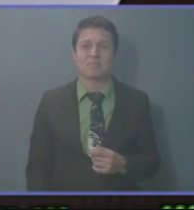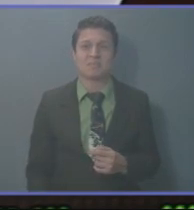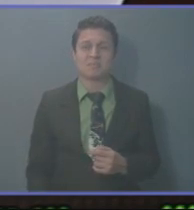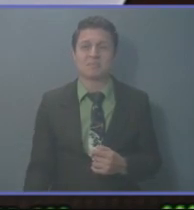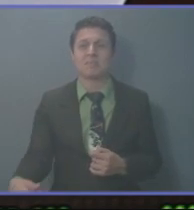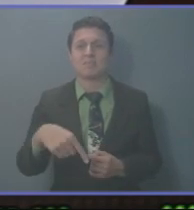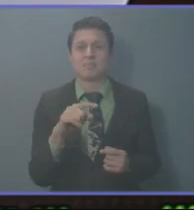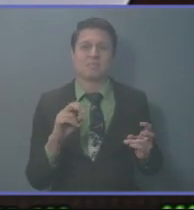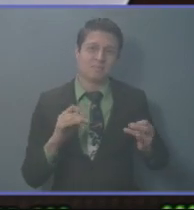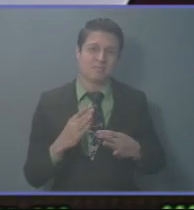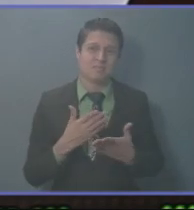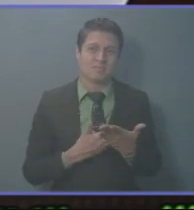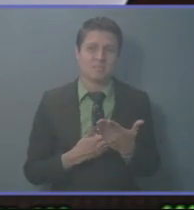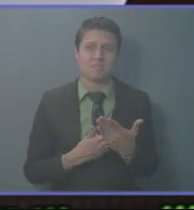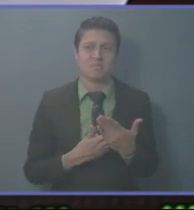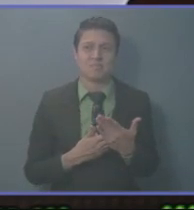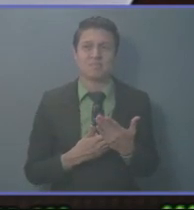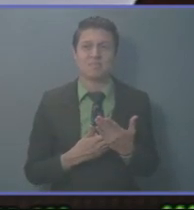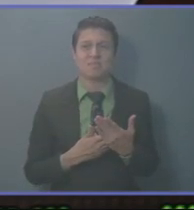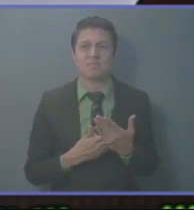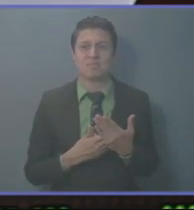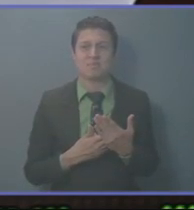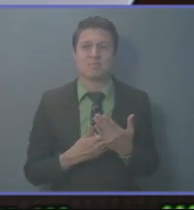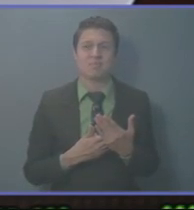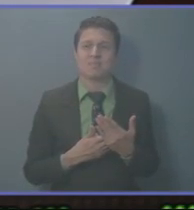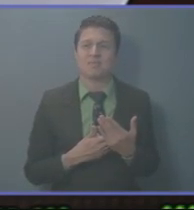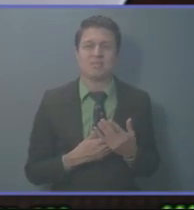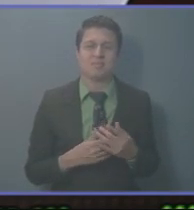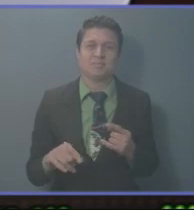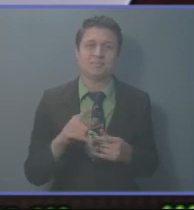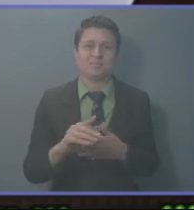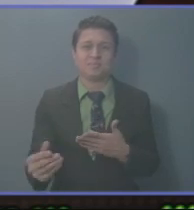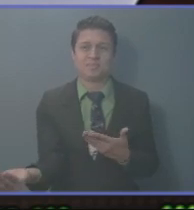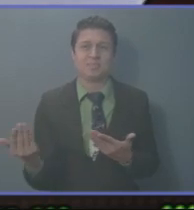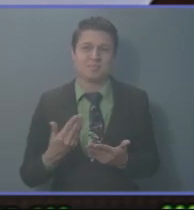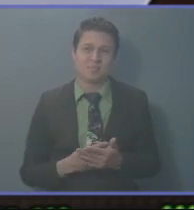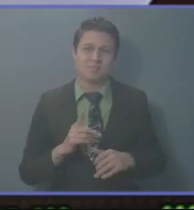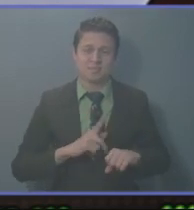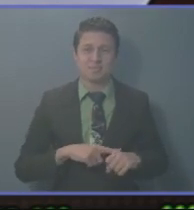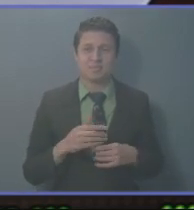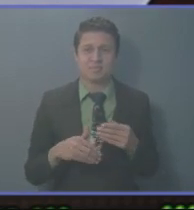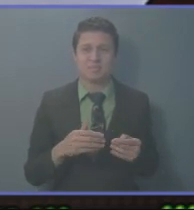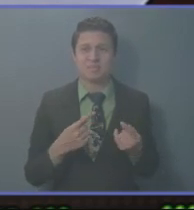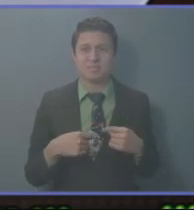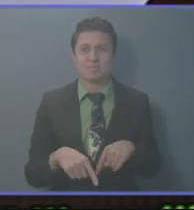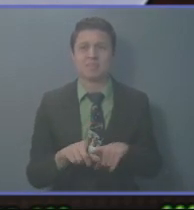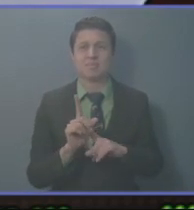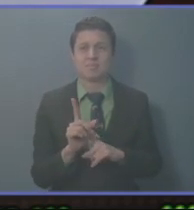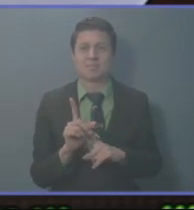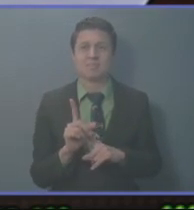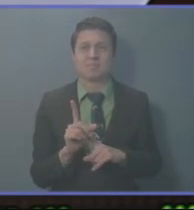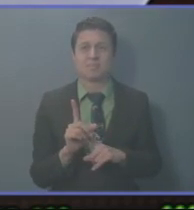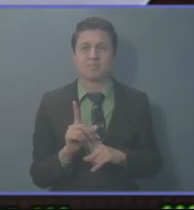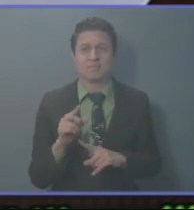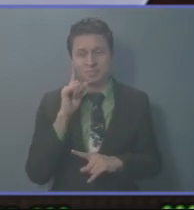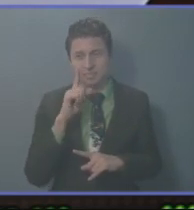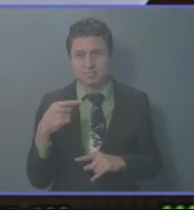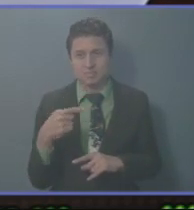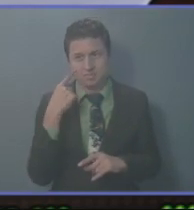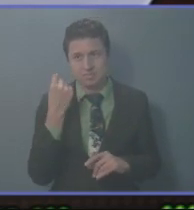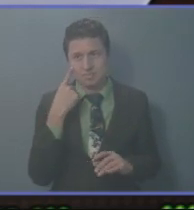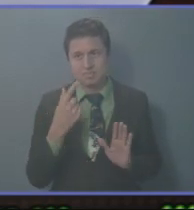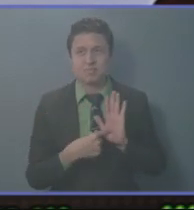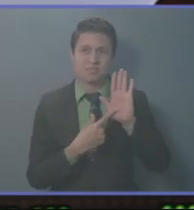fuera de posibles riesgos financieros, y que posteriormente se emitieron dos reformas, siempre relacionadas a